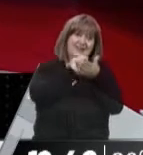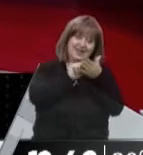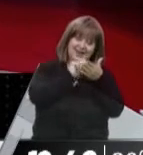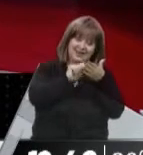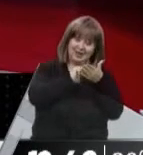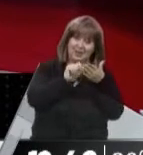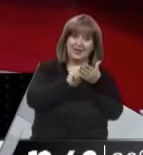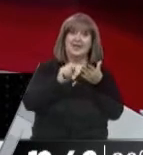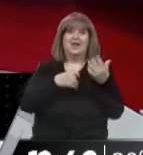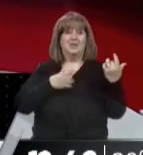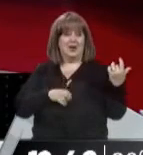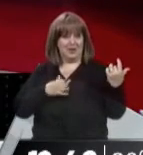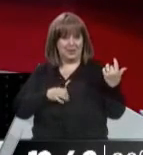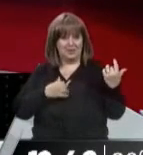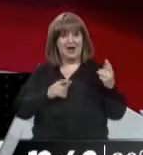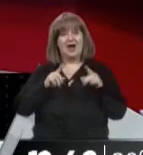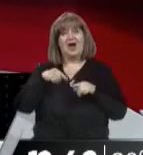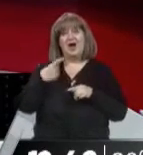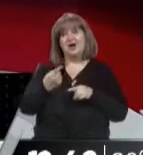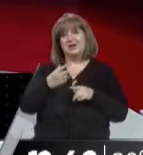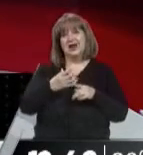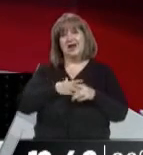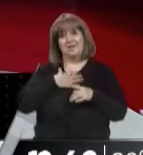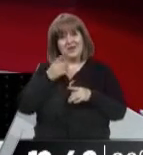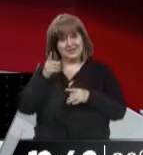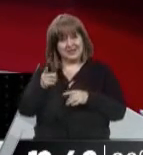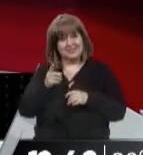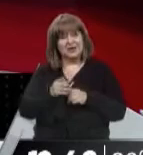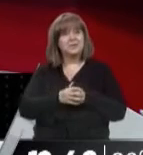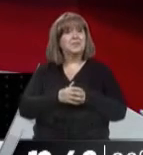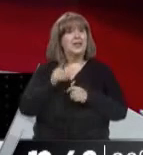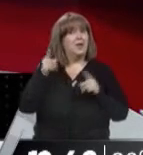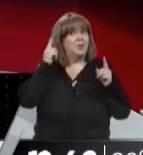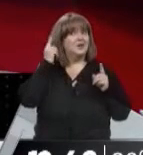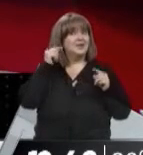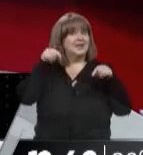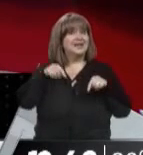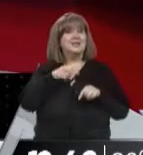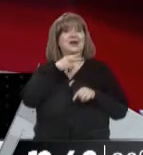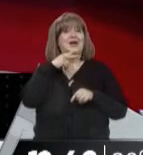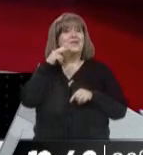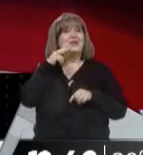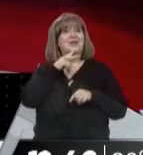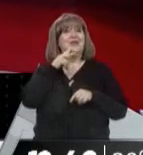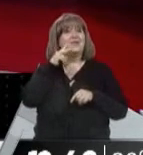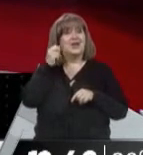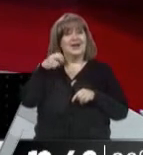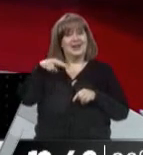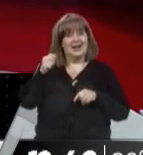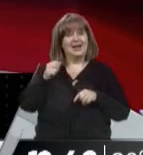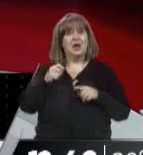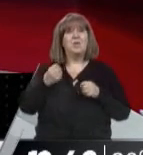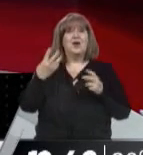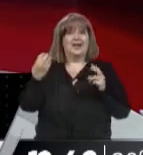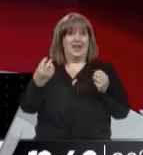que estaban dedicadas a un gran amor, alguna de ellas. Esta que estamos escuchando fundamentalmente es para Viviana, Tus viejas cartas. ¿Por qué? Porque cuando